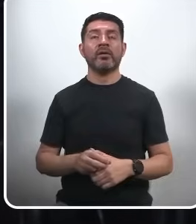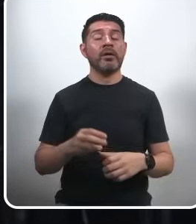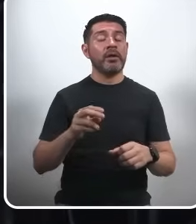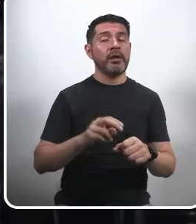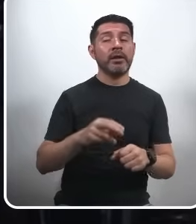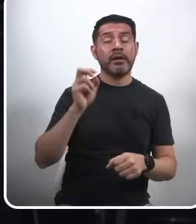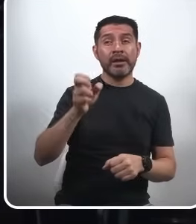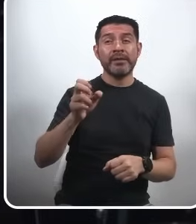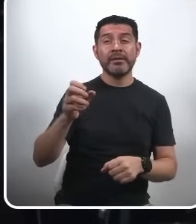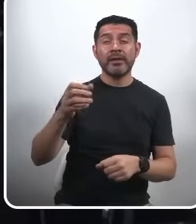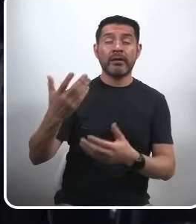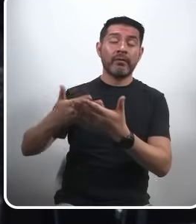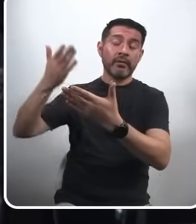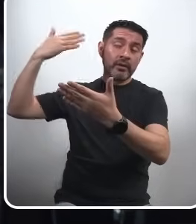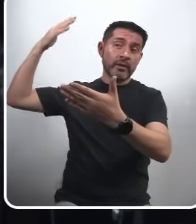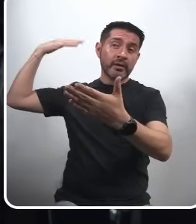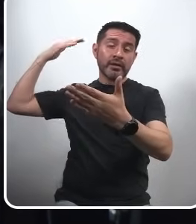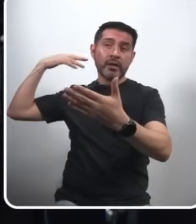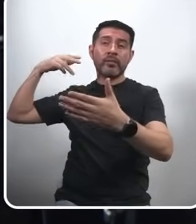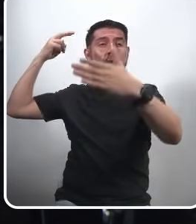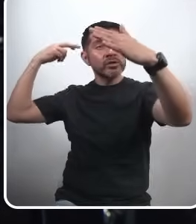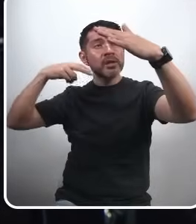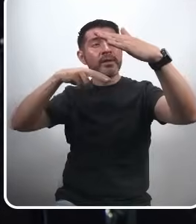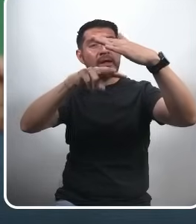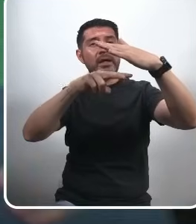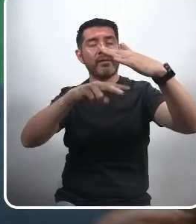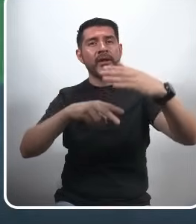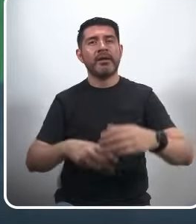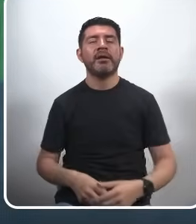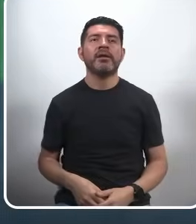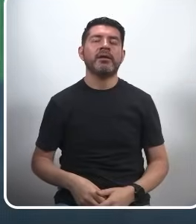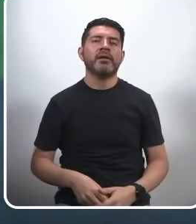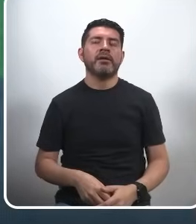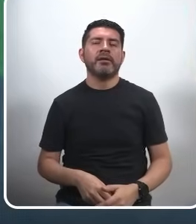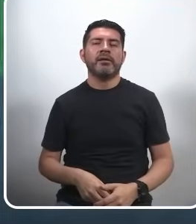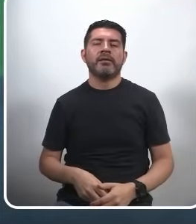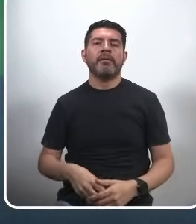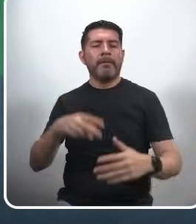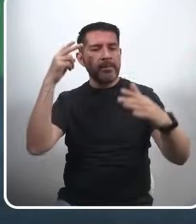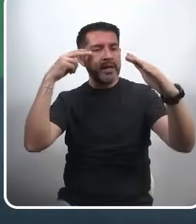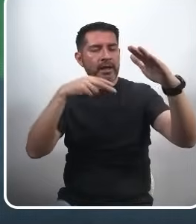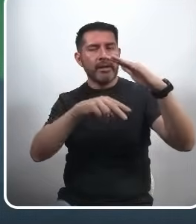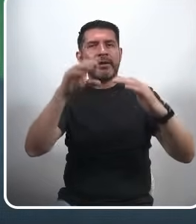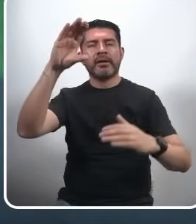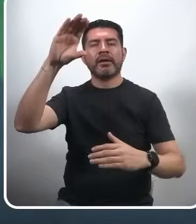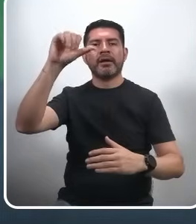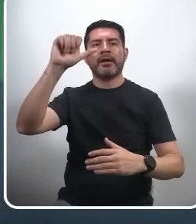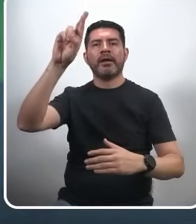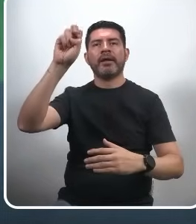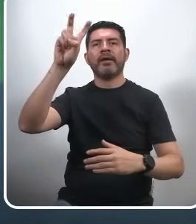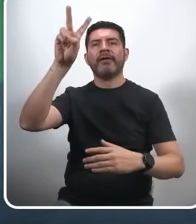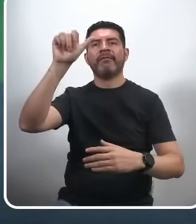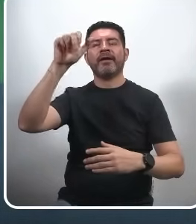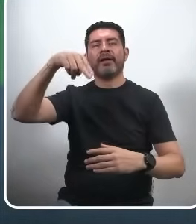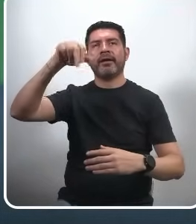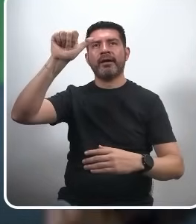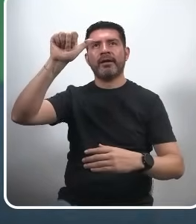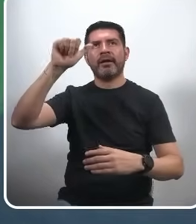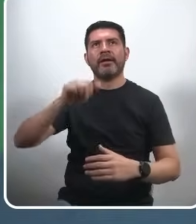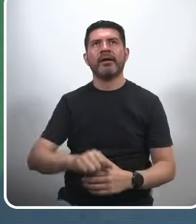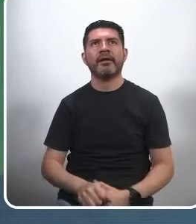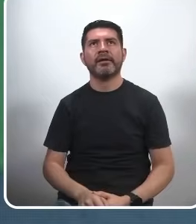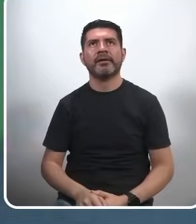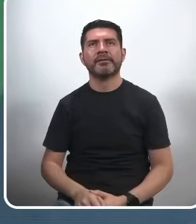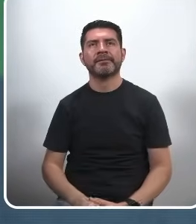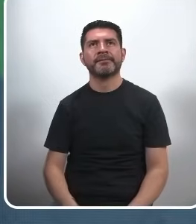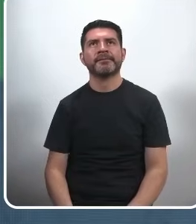cuando se viajaba en caravana. Un montón de gente viajaba juntos, familias o caravana, amigos, qué sé yo, hacia algún lugar. ¿Se acuerdan